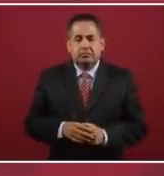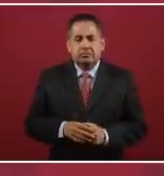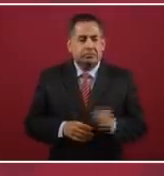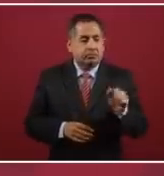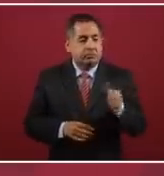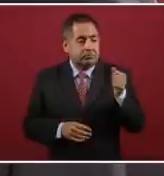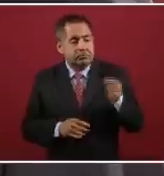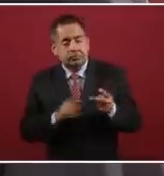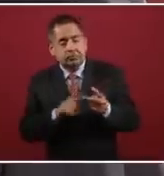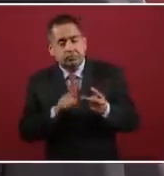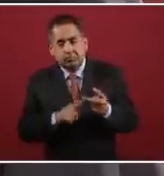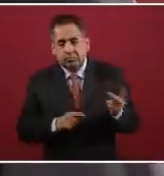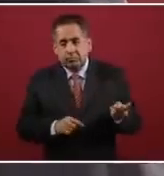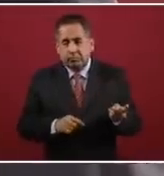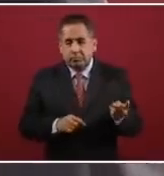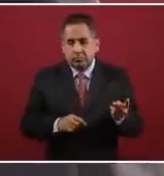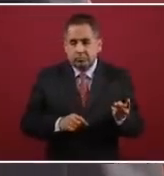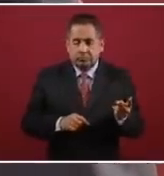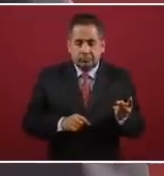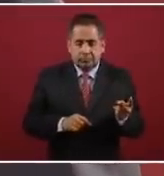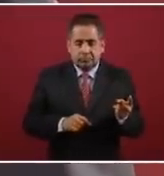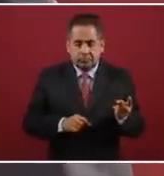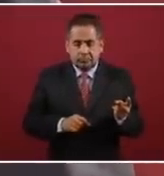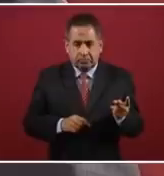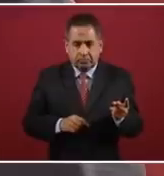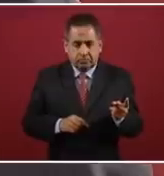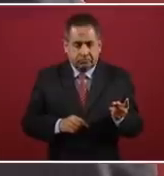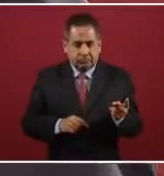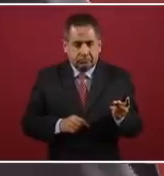otros muy